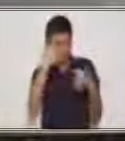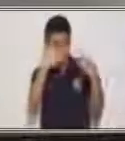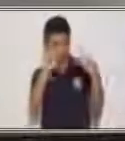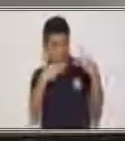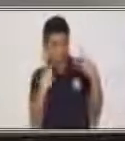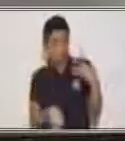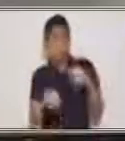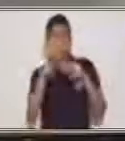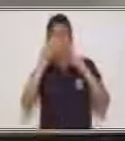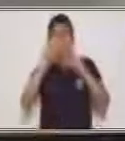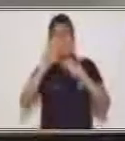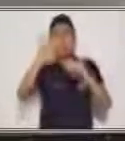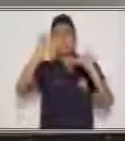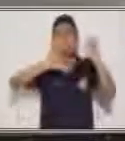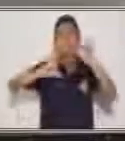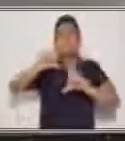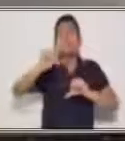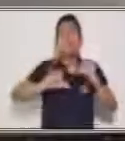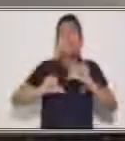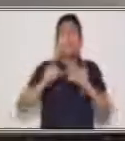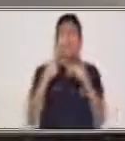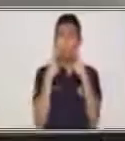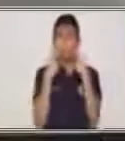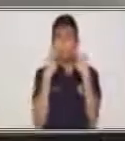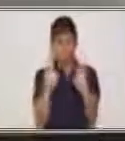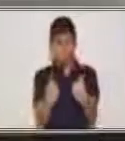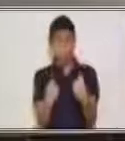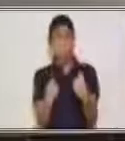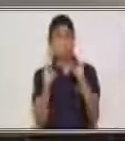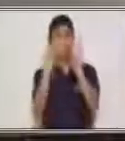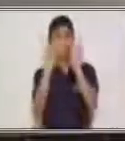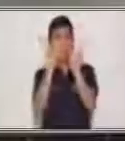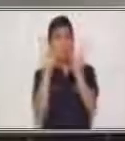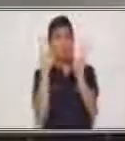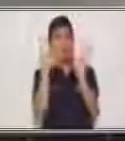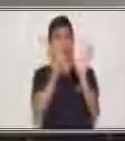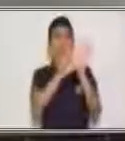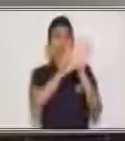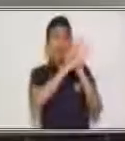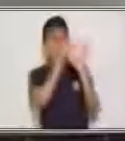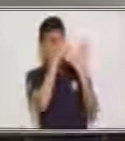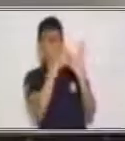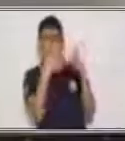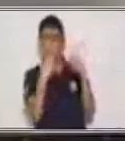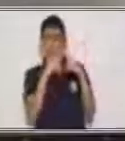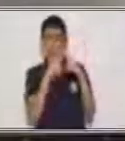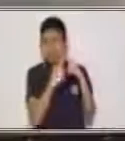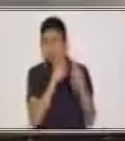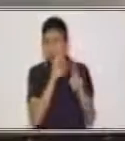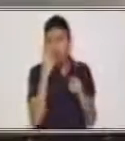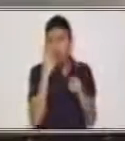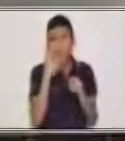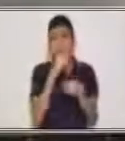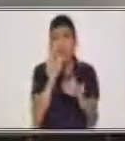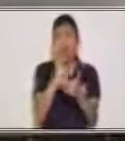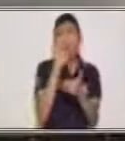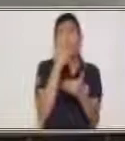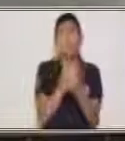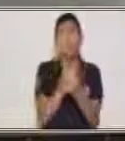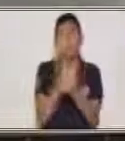científicos famosos que formulan leyes. Las leyes se producen cuando ya hemos comprobado la